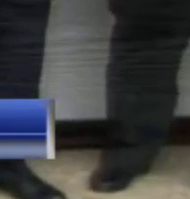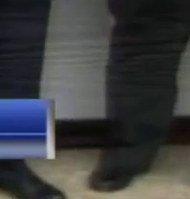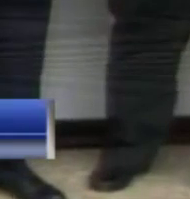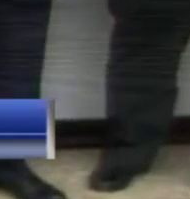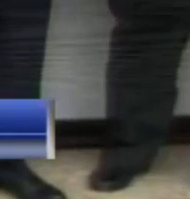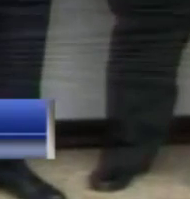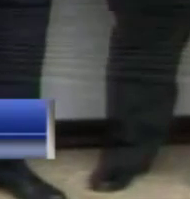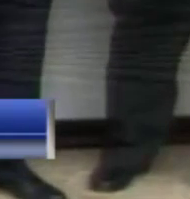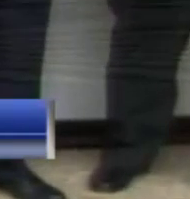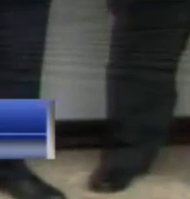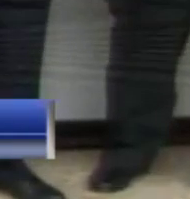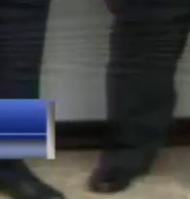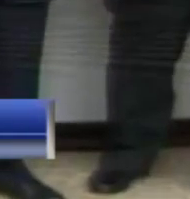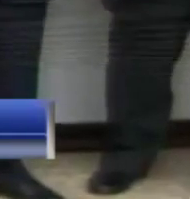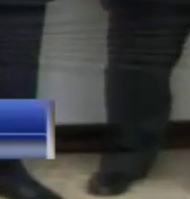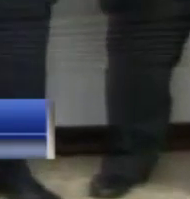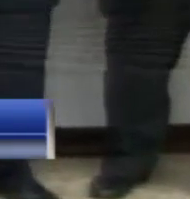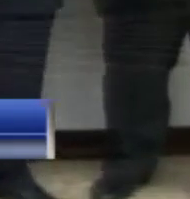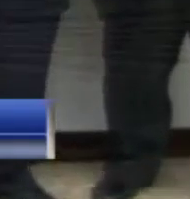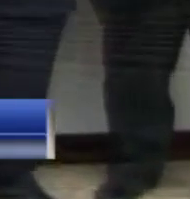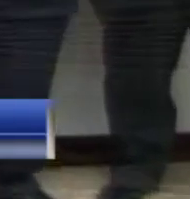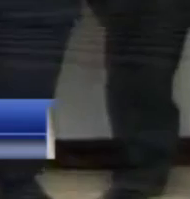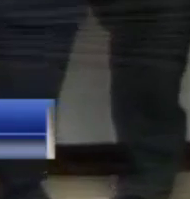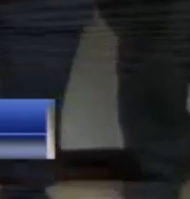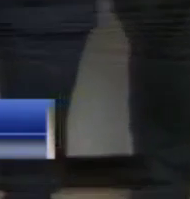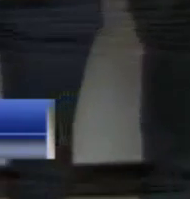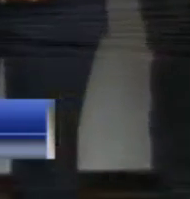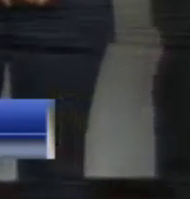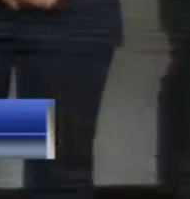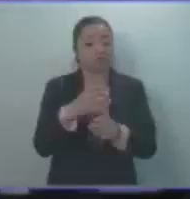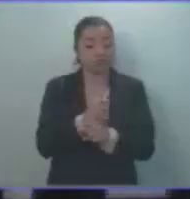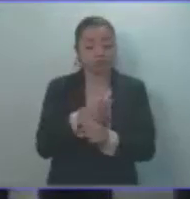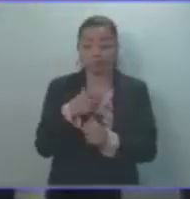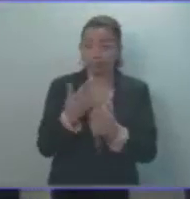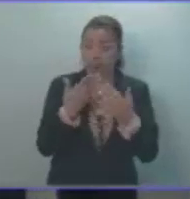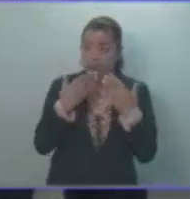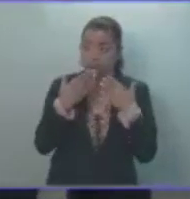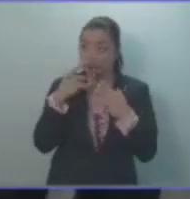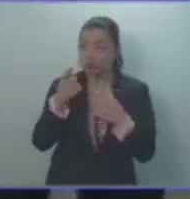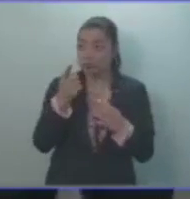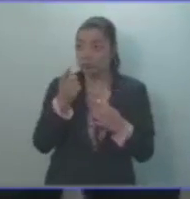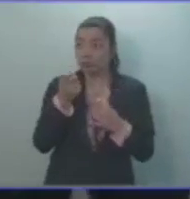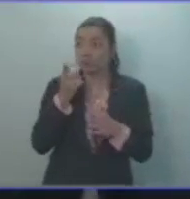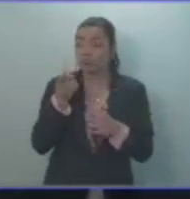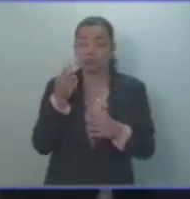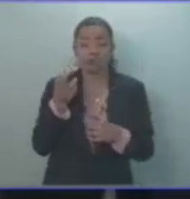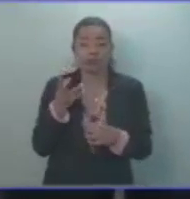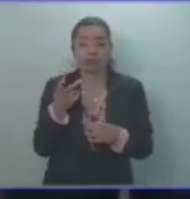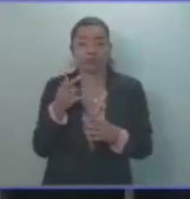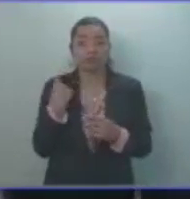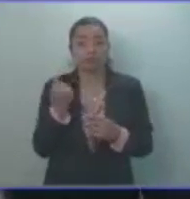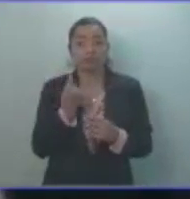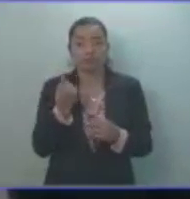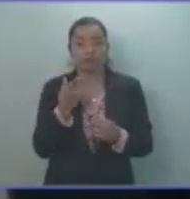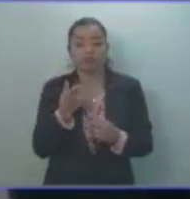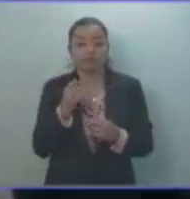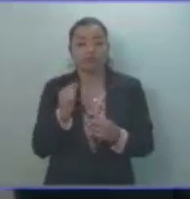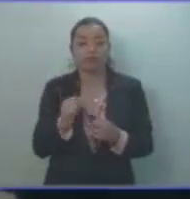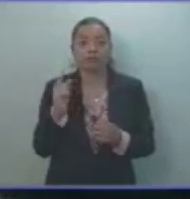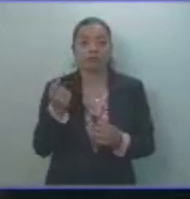presupuesto asignado? Bueno, para resumirle la respuesta, solo